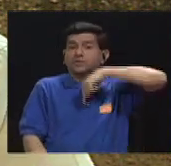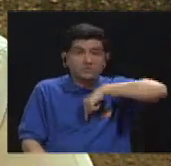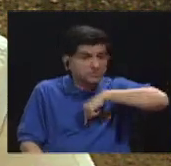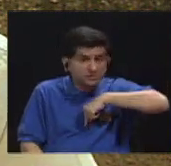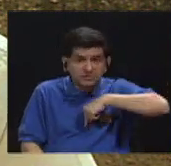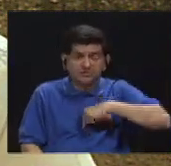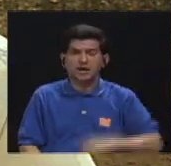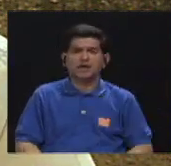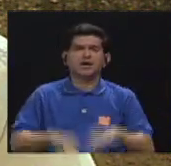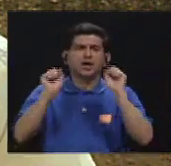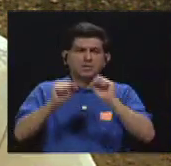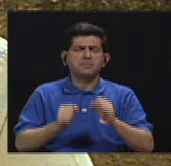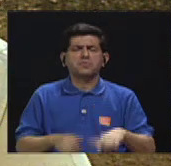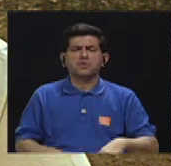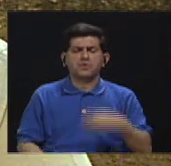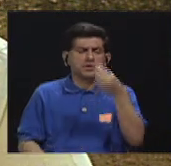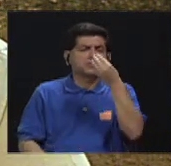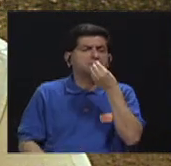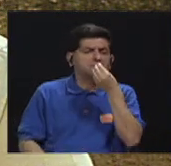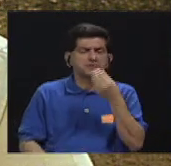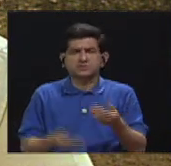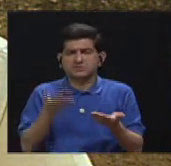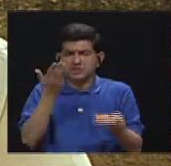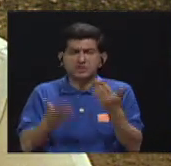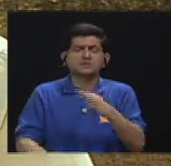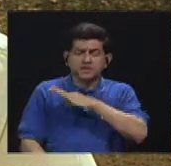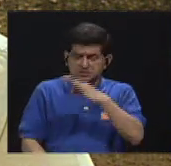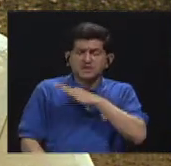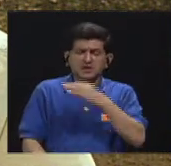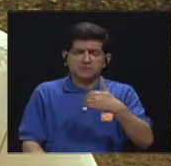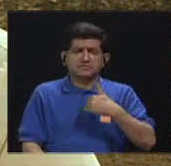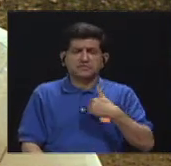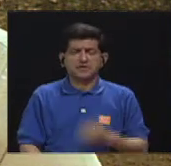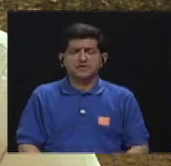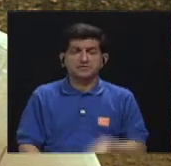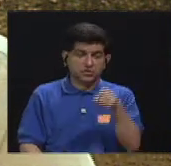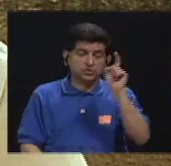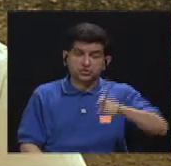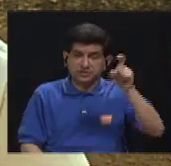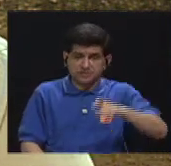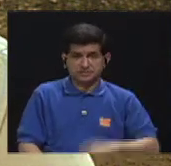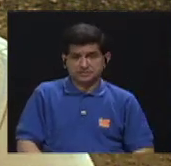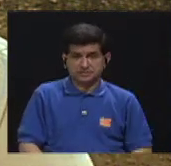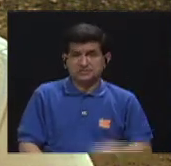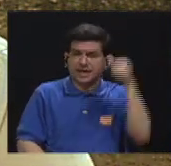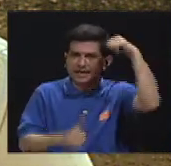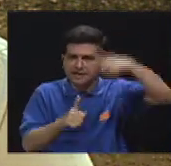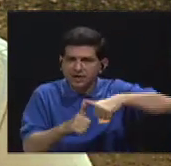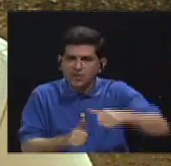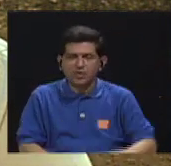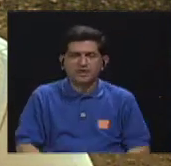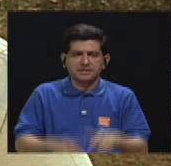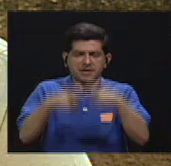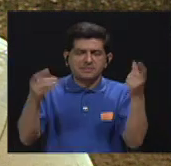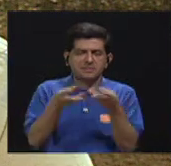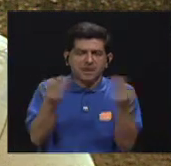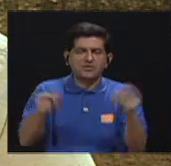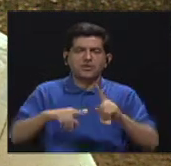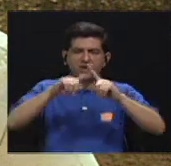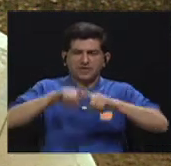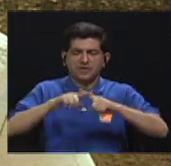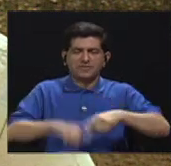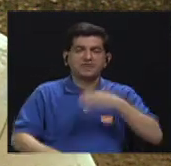dental, lo que podemos ingresar en la boca del niño, pues obviamente va a ser beneficioso si fuera el caso que lo necesita. Recordemos que la mayoría de productos